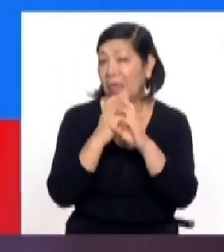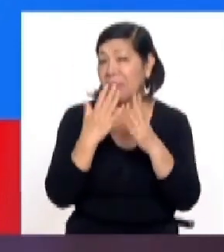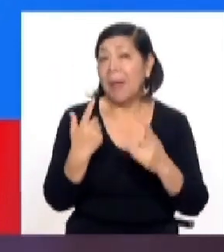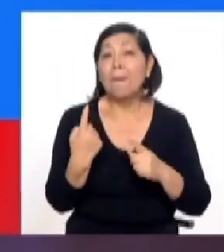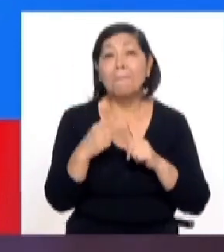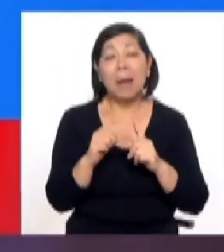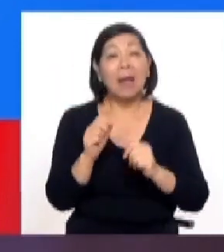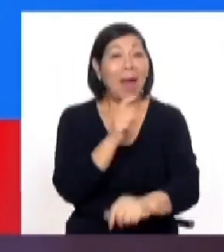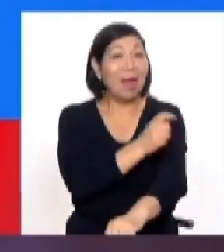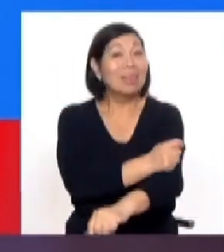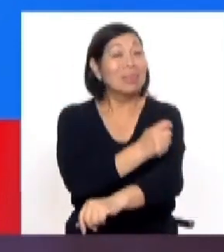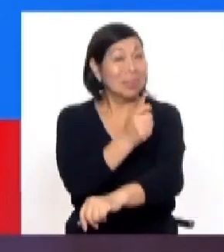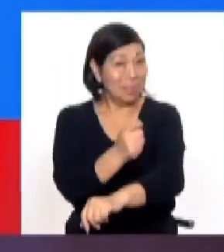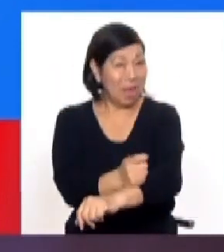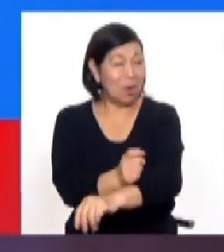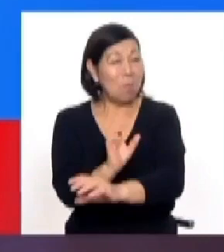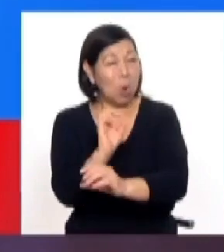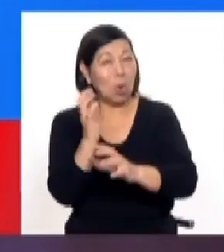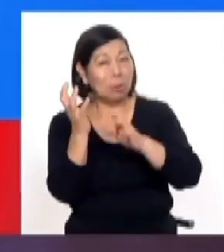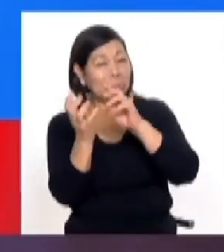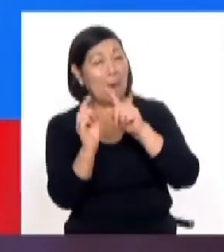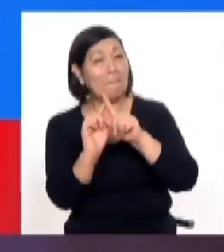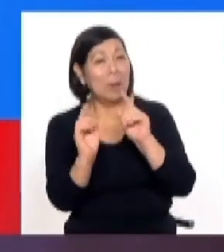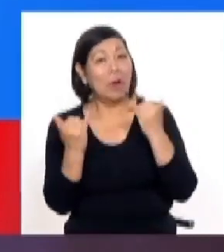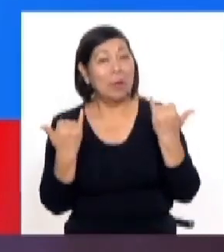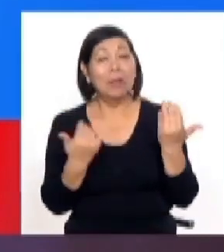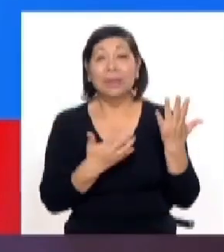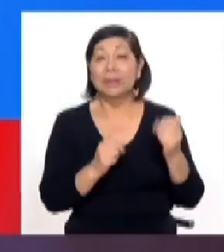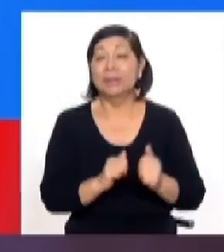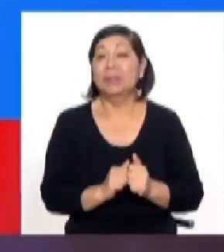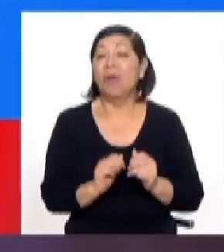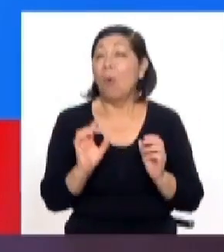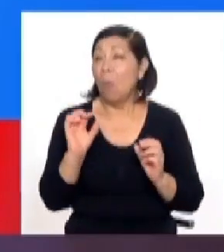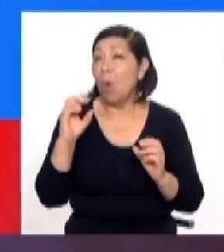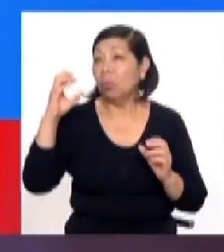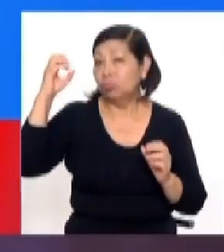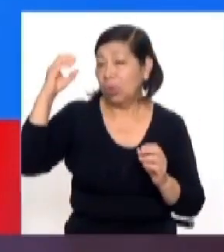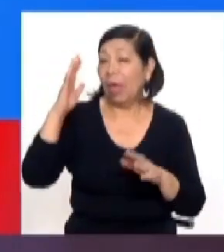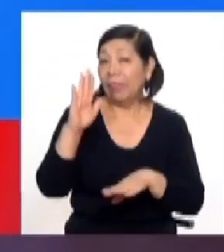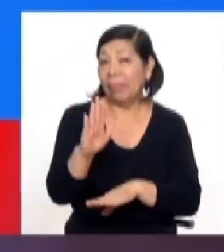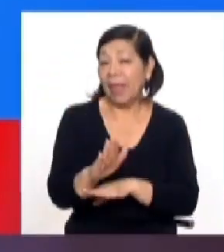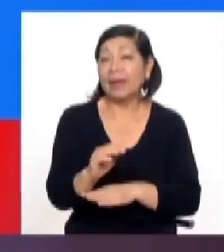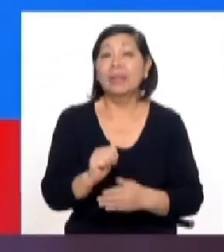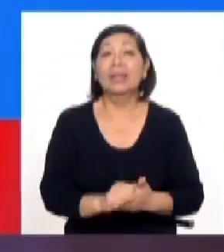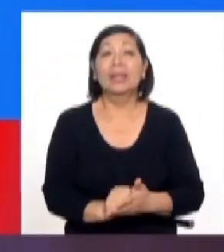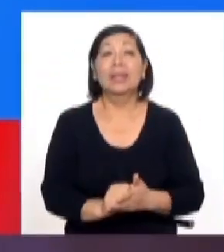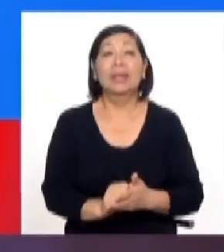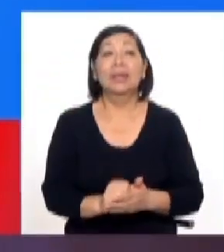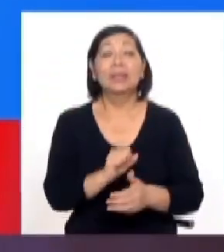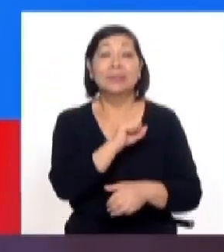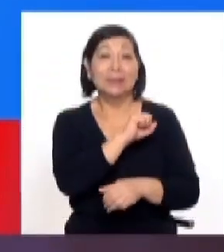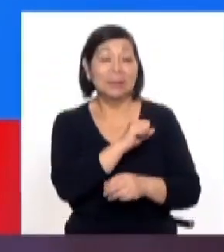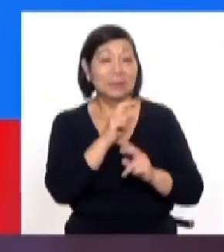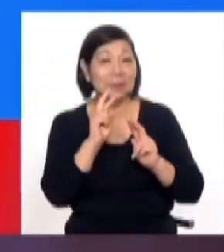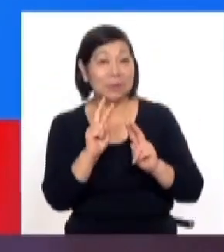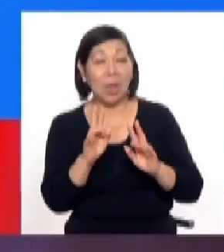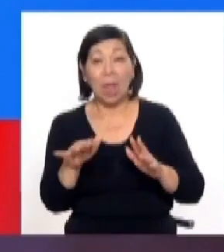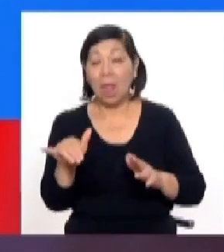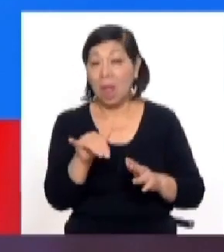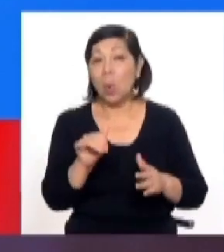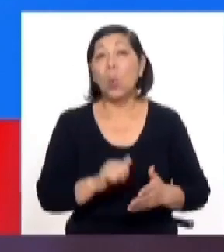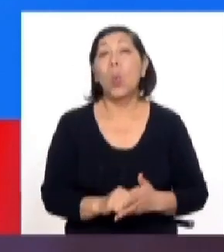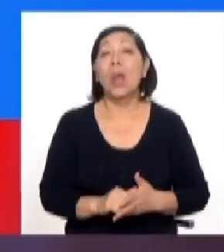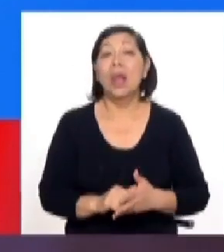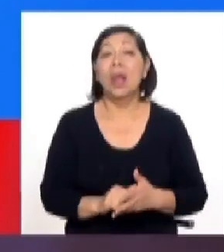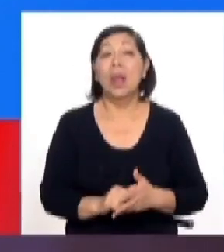para tacna vemos cobertura nubosa pero también esperaríamos brillo solar a horas de la tarde con respecto a la sierra vemos pues un panorama similar